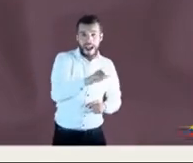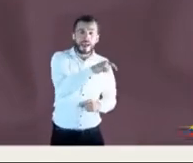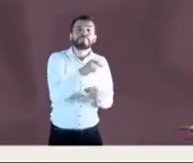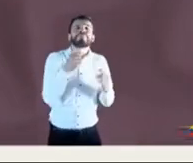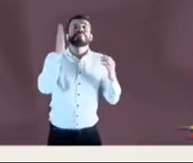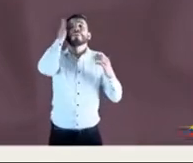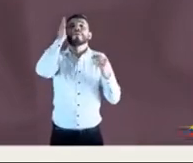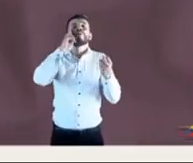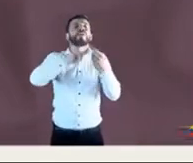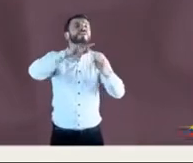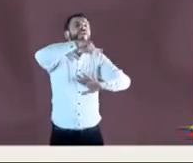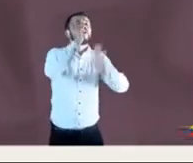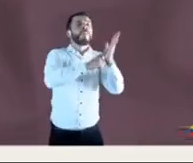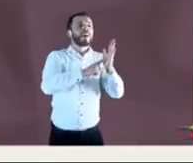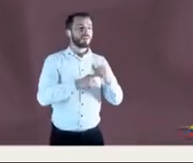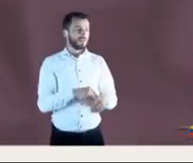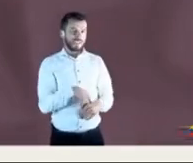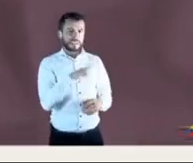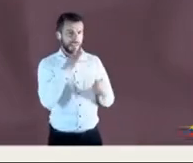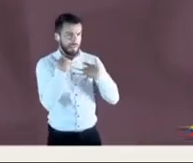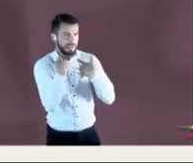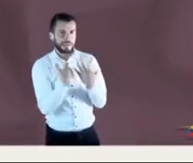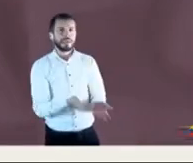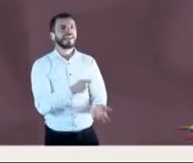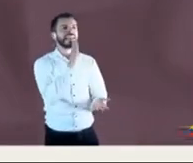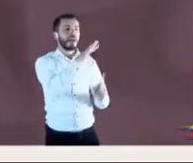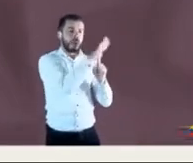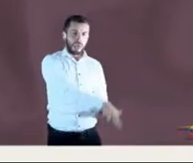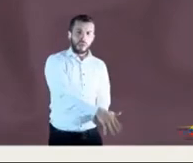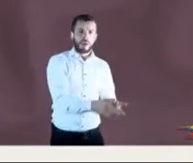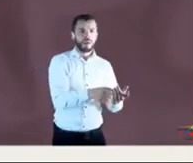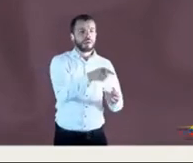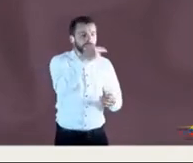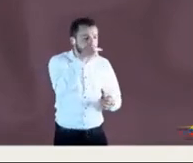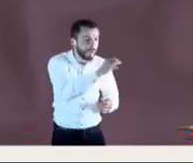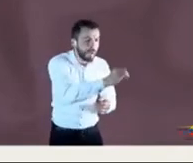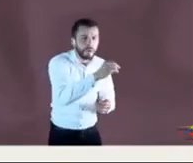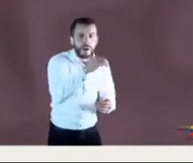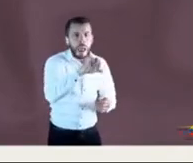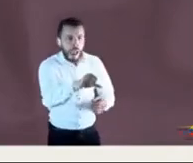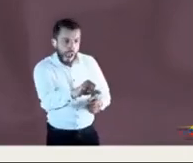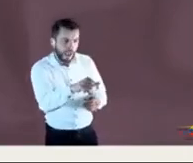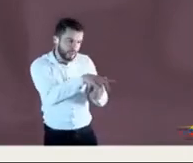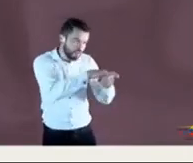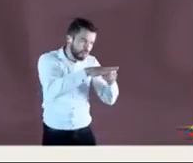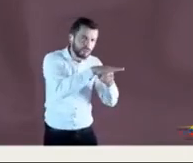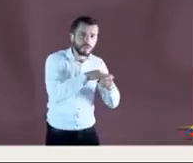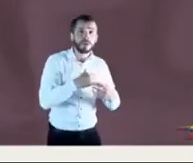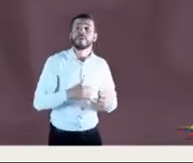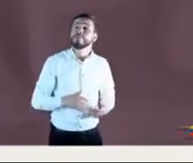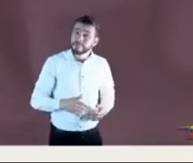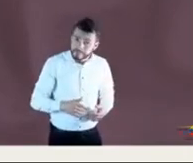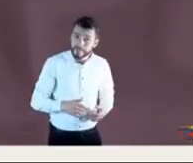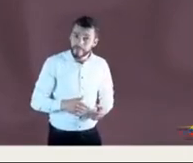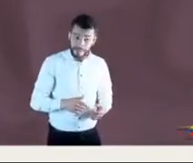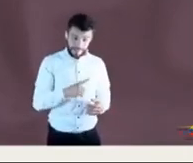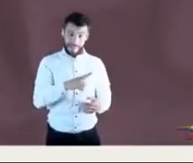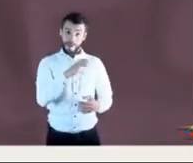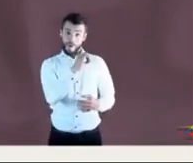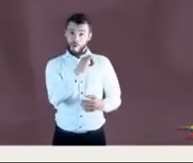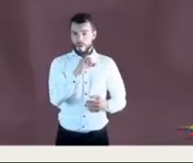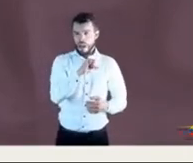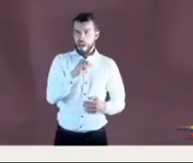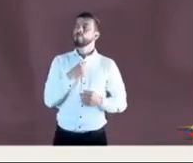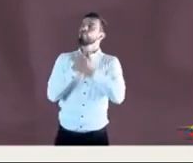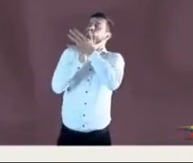más vulnerables, la situación de los niños, de las niñas. Son ellos quienes orientan al Estado en la búsqueda de soluciones y